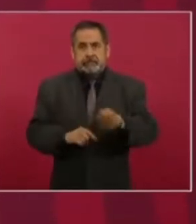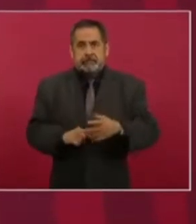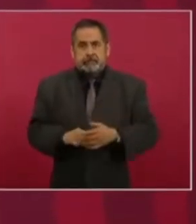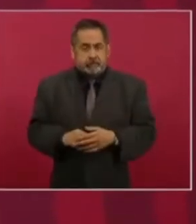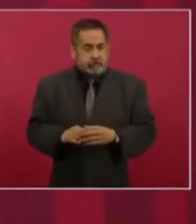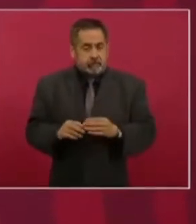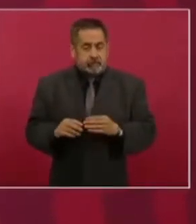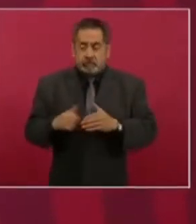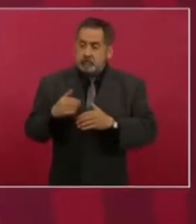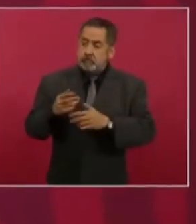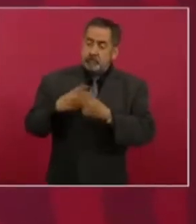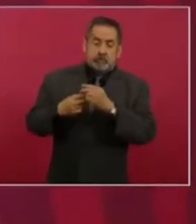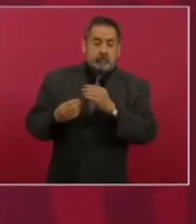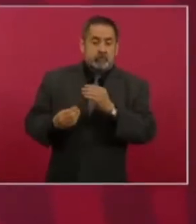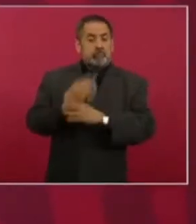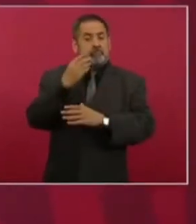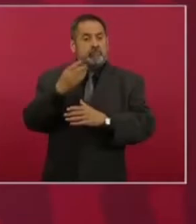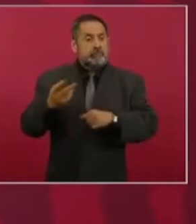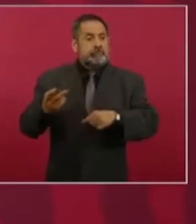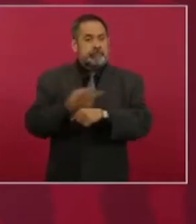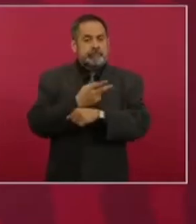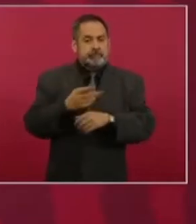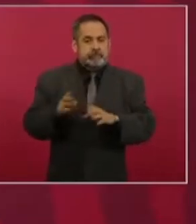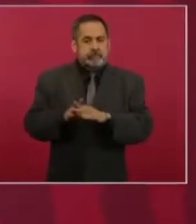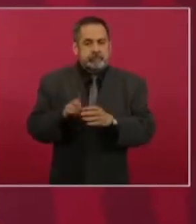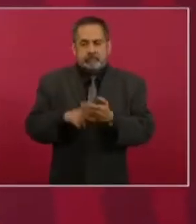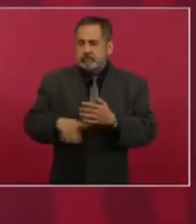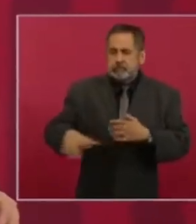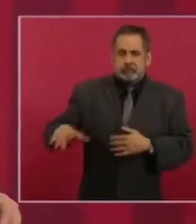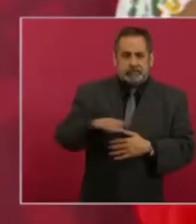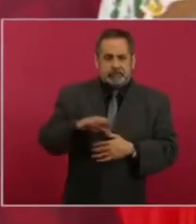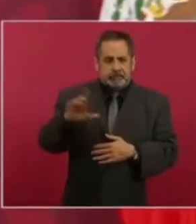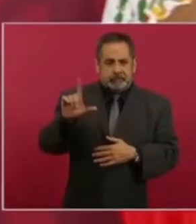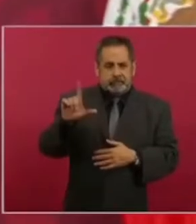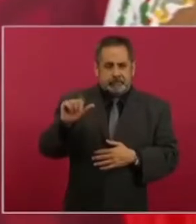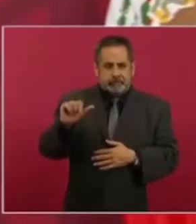nuevo. En el caso de la lacandona hablaba yo